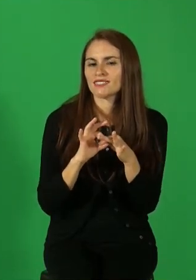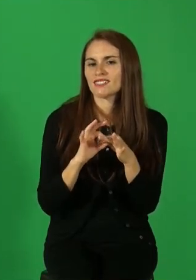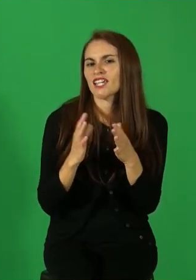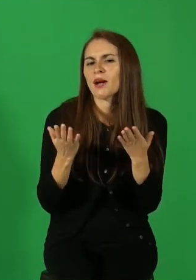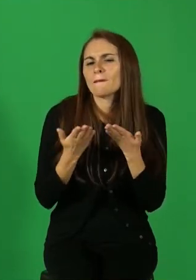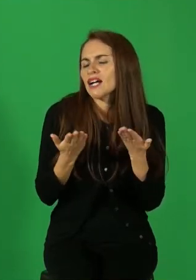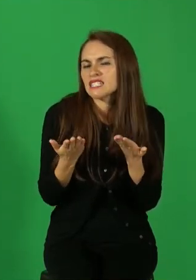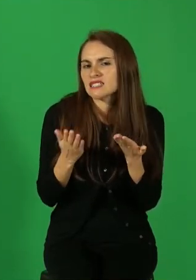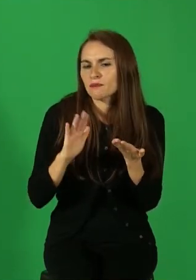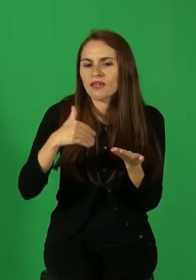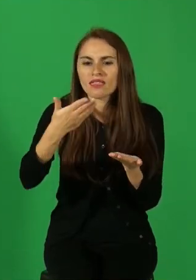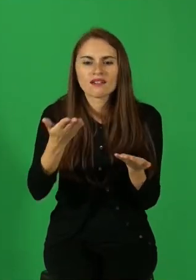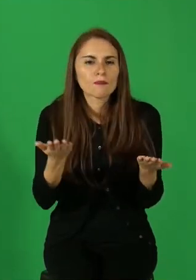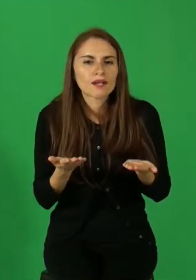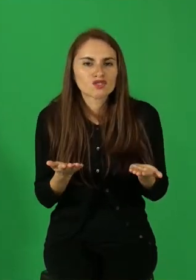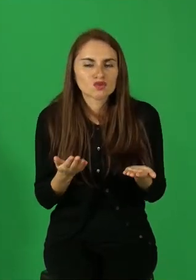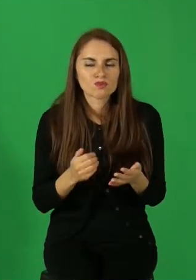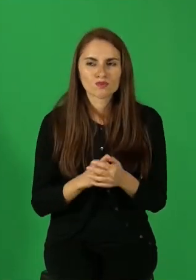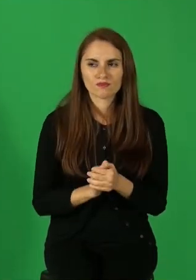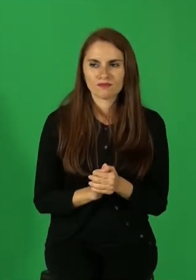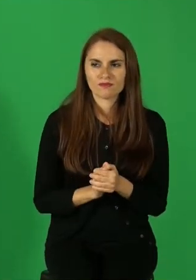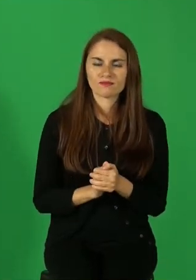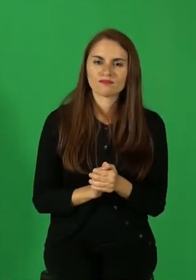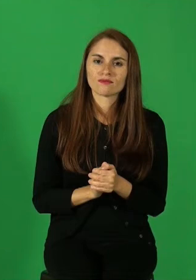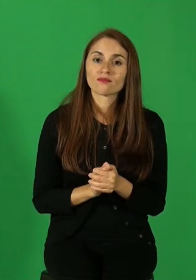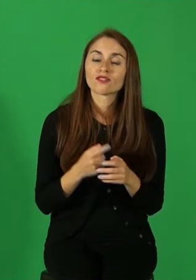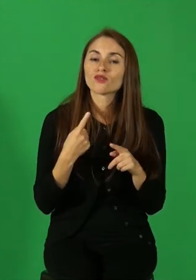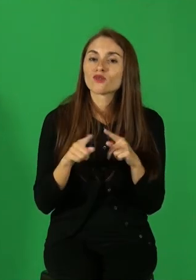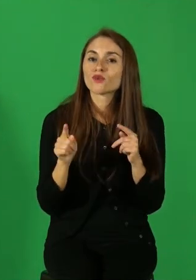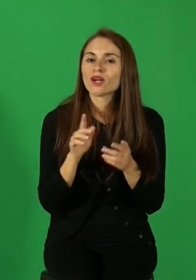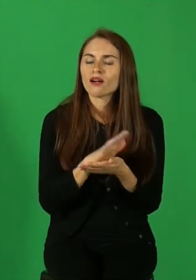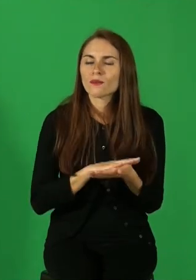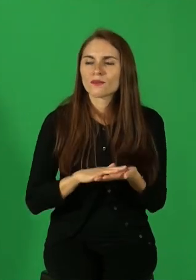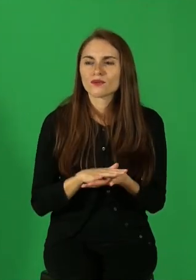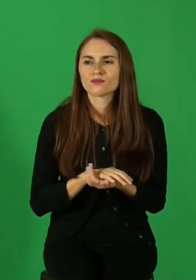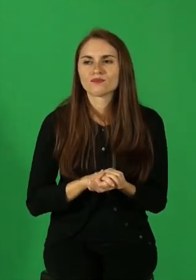causa. Sigamos viendo otro ejemplo.